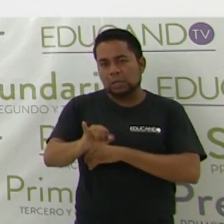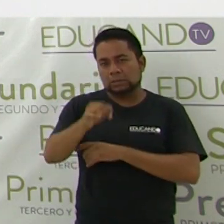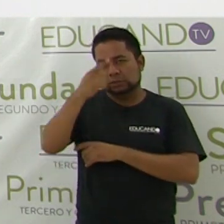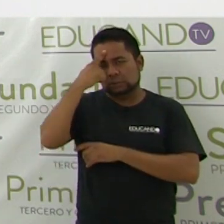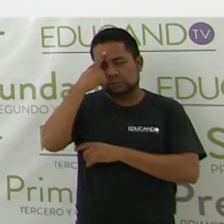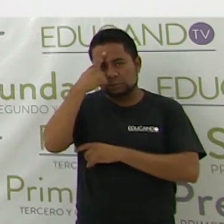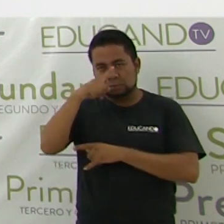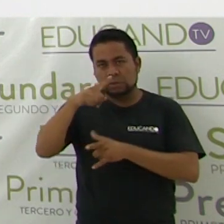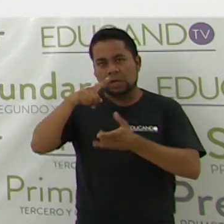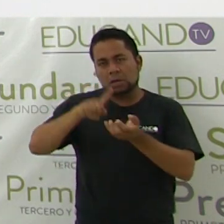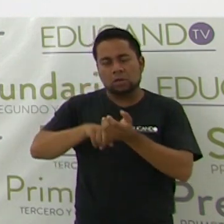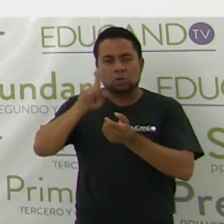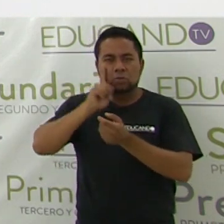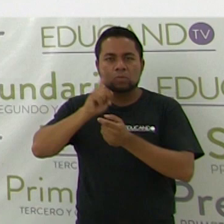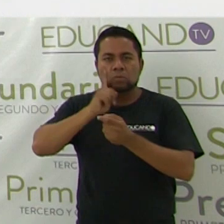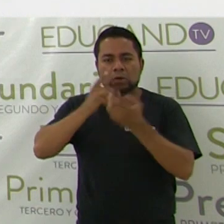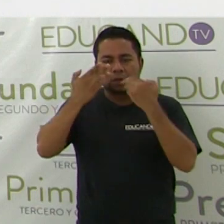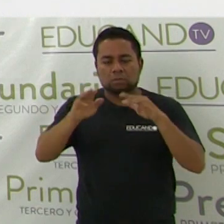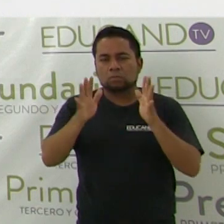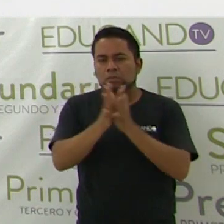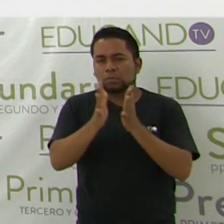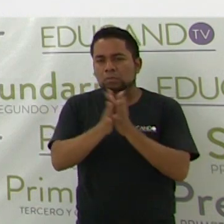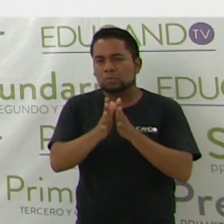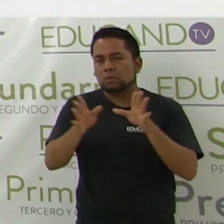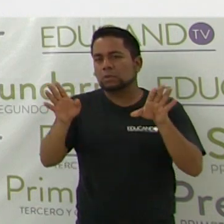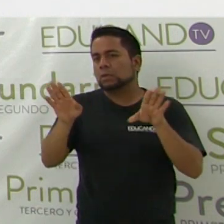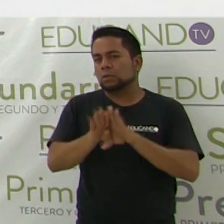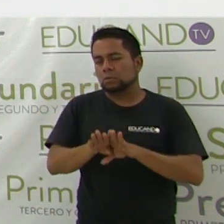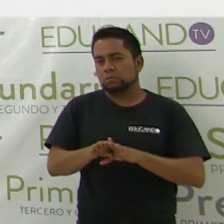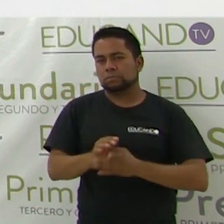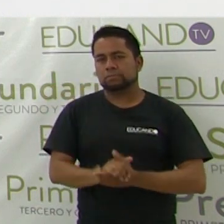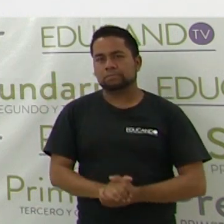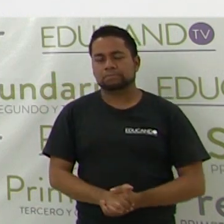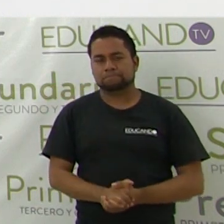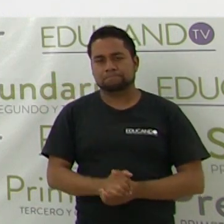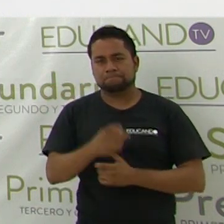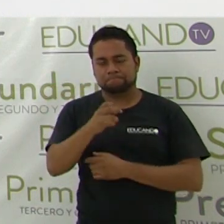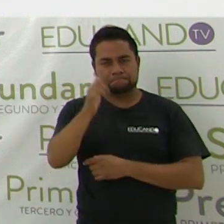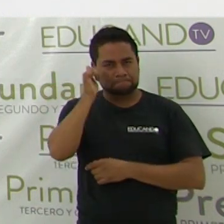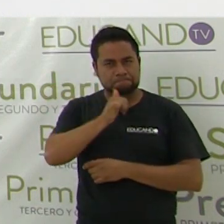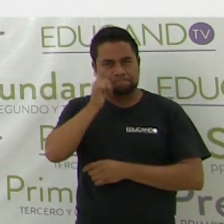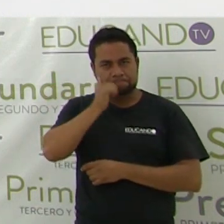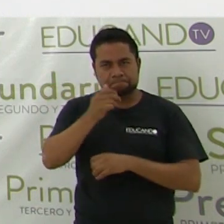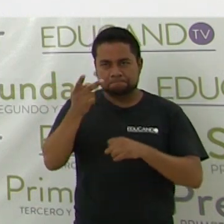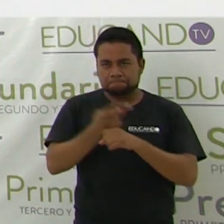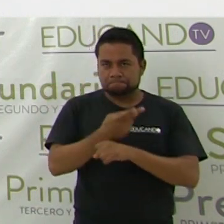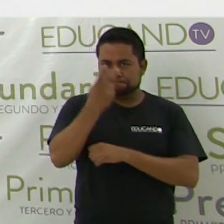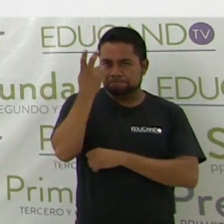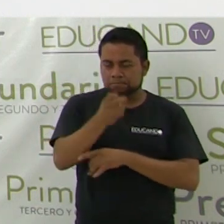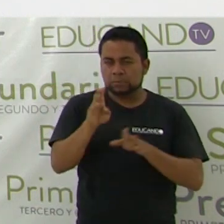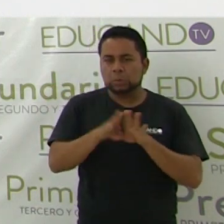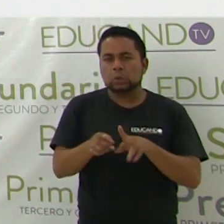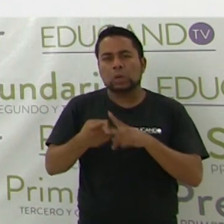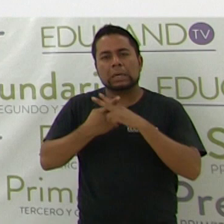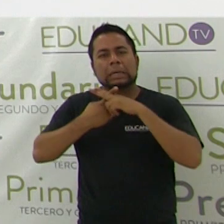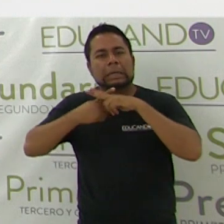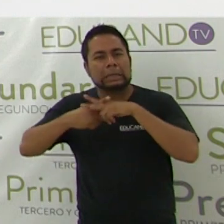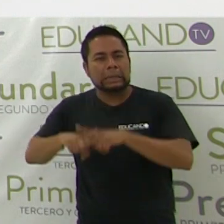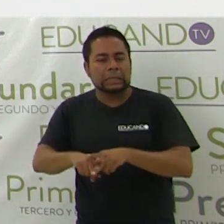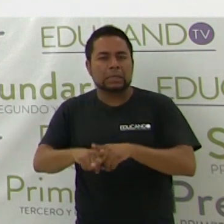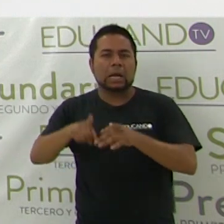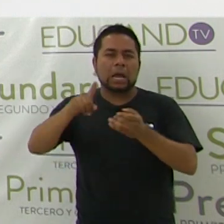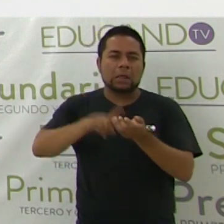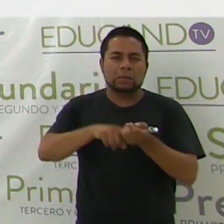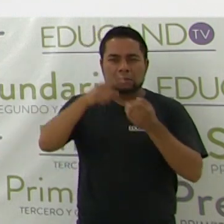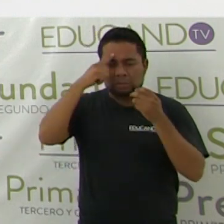en la música. Y es usualmente lo que pasa en un texto introductorio o en la introducción de un texto. Introduce uno